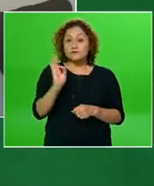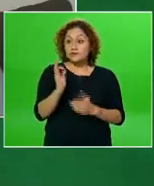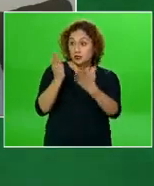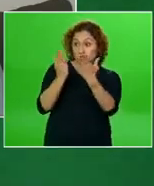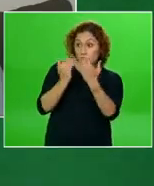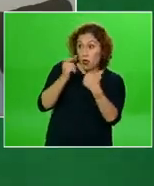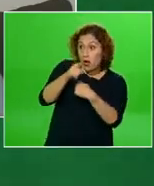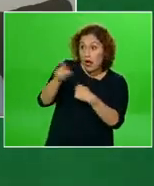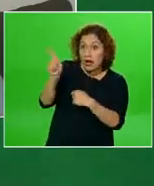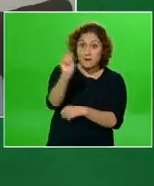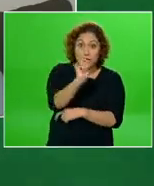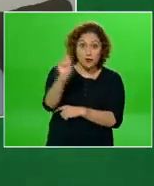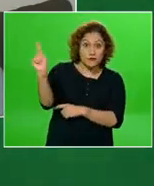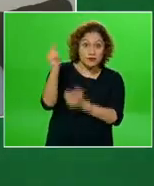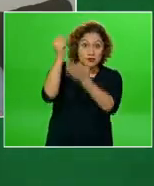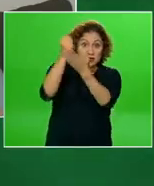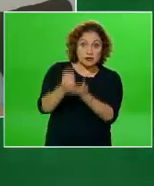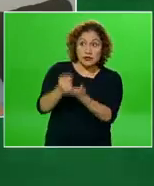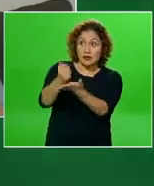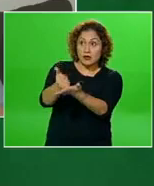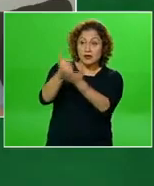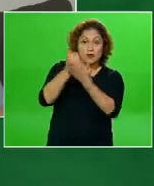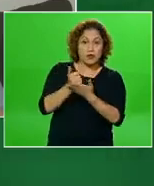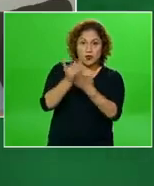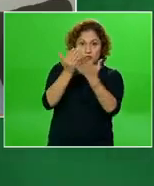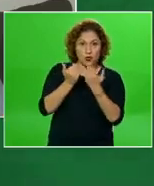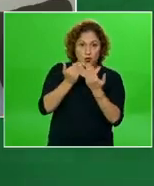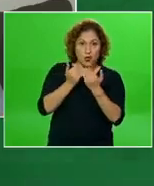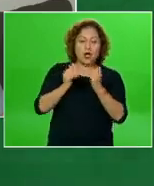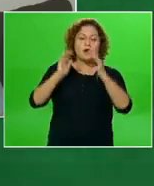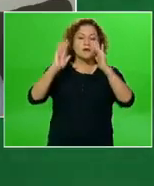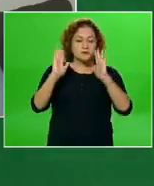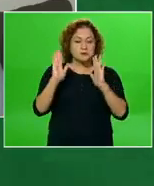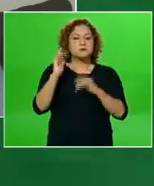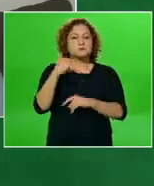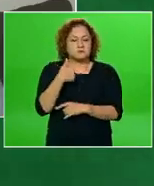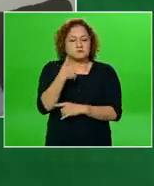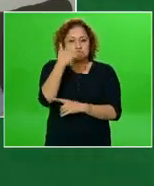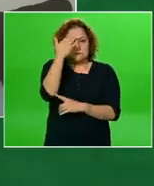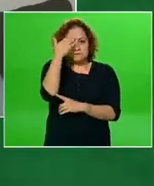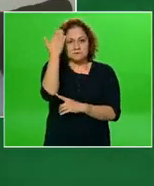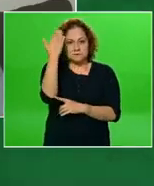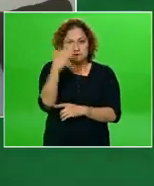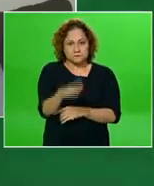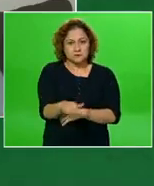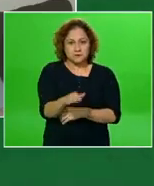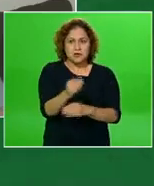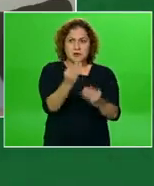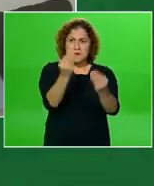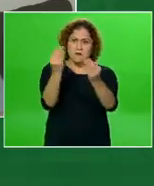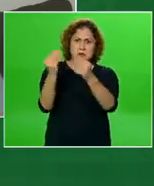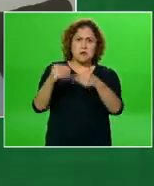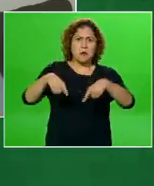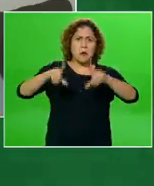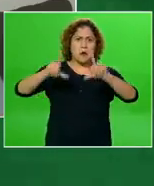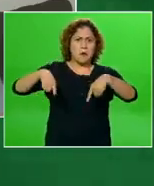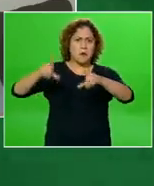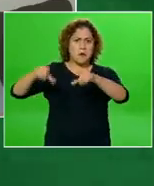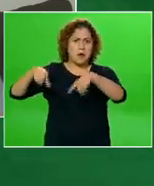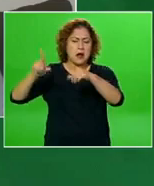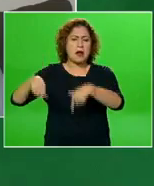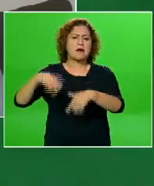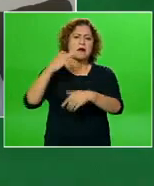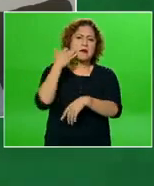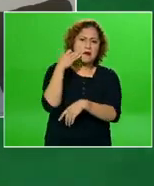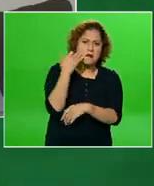que pueden realizar ese trabajo yo sé que hay un sinnúmero de páginas sean redes sociales